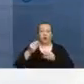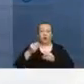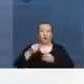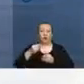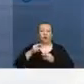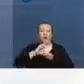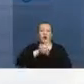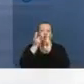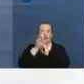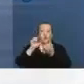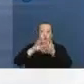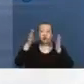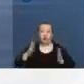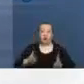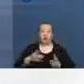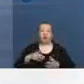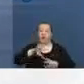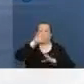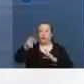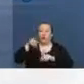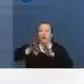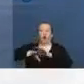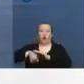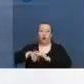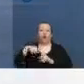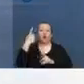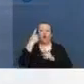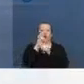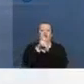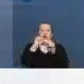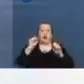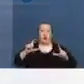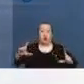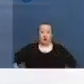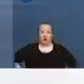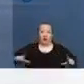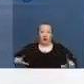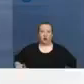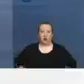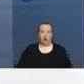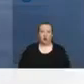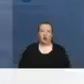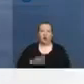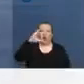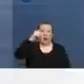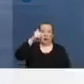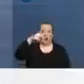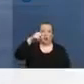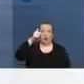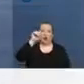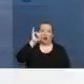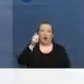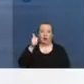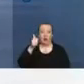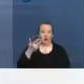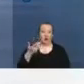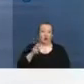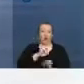lenin moreno con investment el hombre encubierto y el resto capa y acaso era de la revolución ciudadana